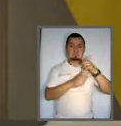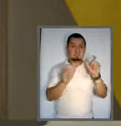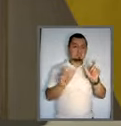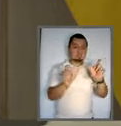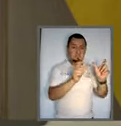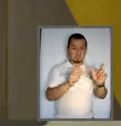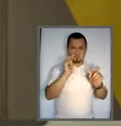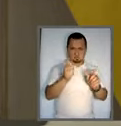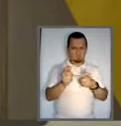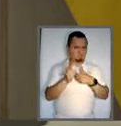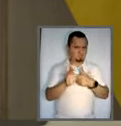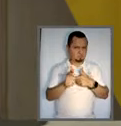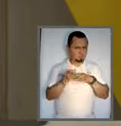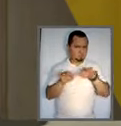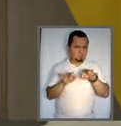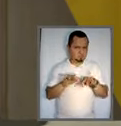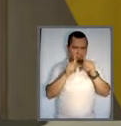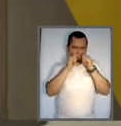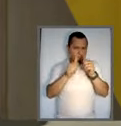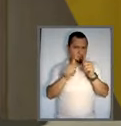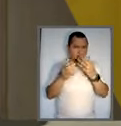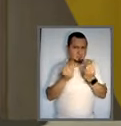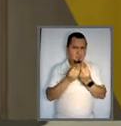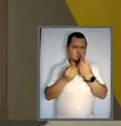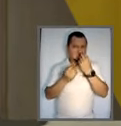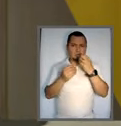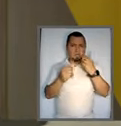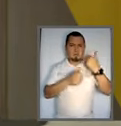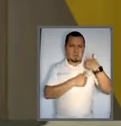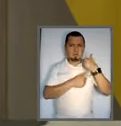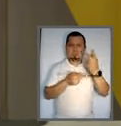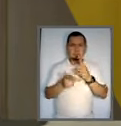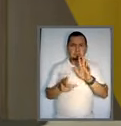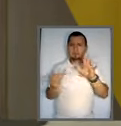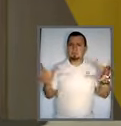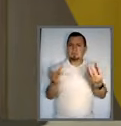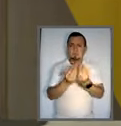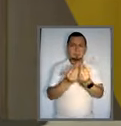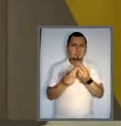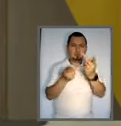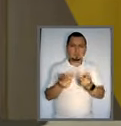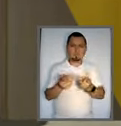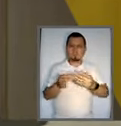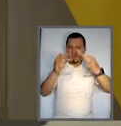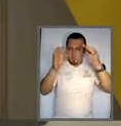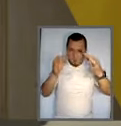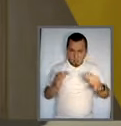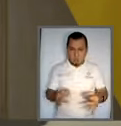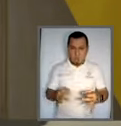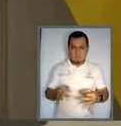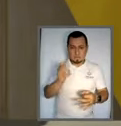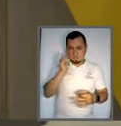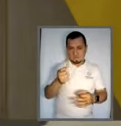Pues en realidad el Ejército sigue participando en muchas tareas en materia de seguridad. En todo caso lo vería como una formalización